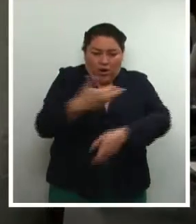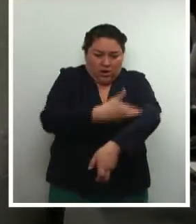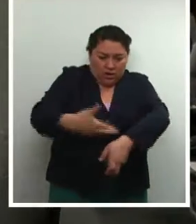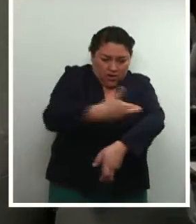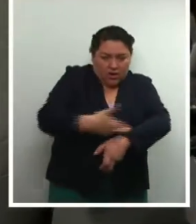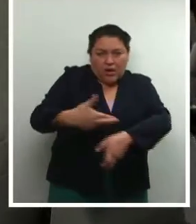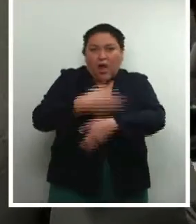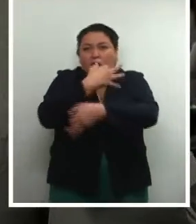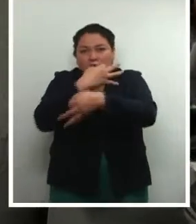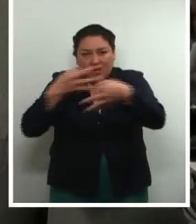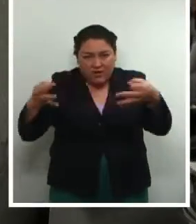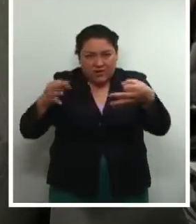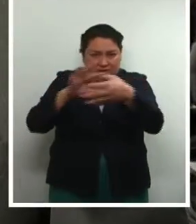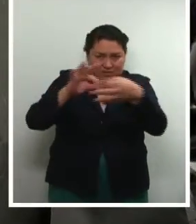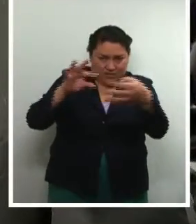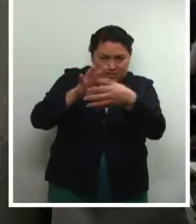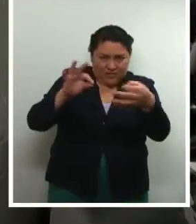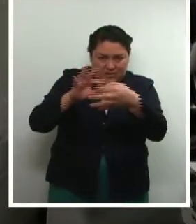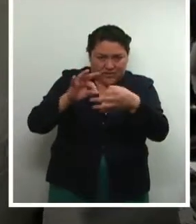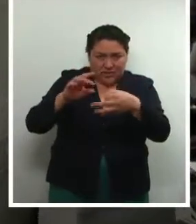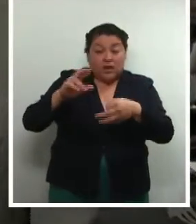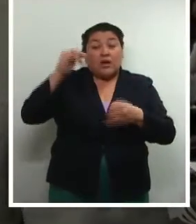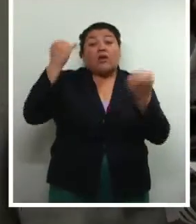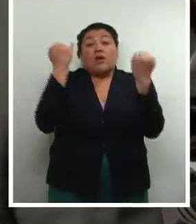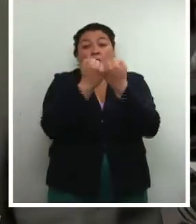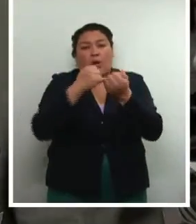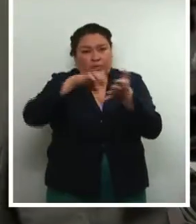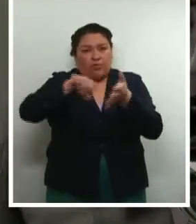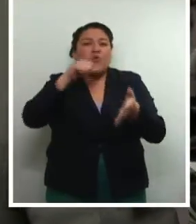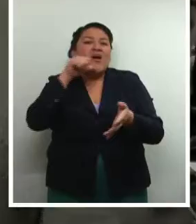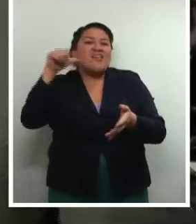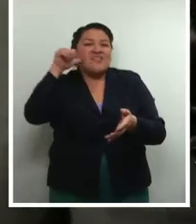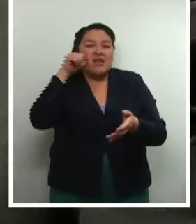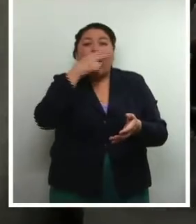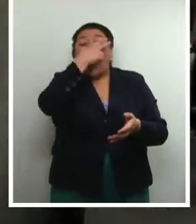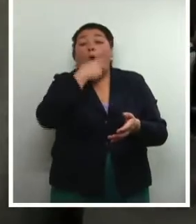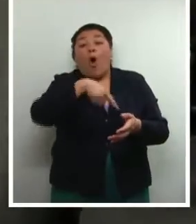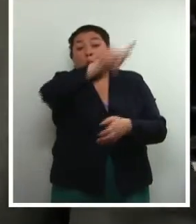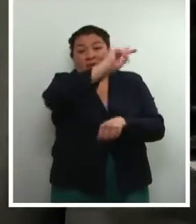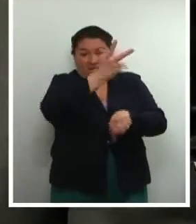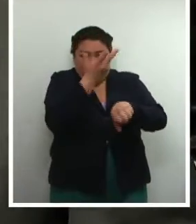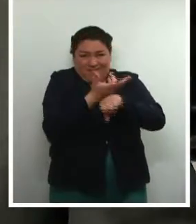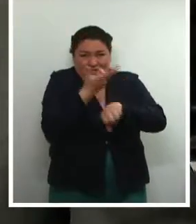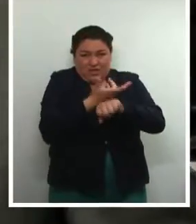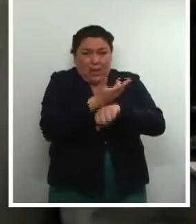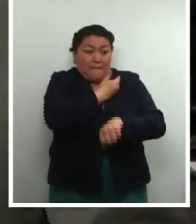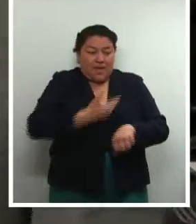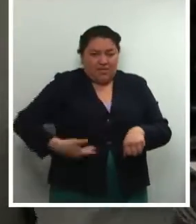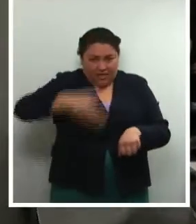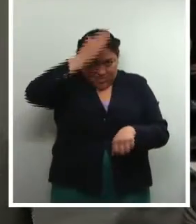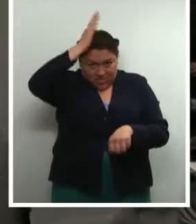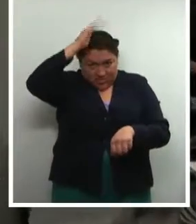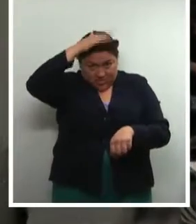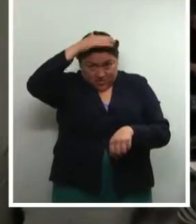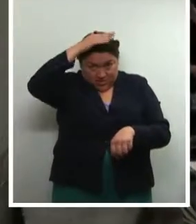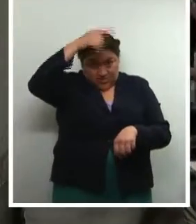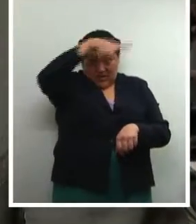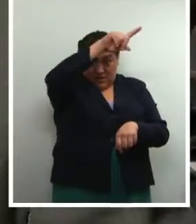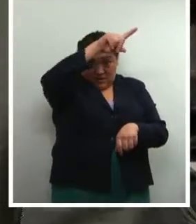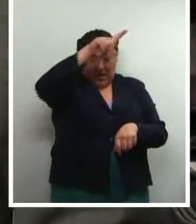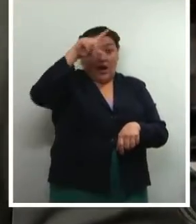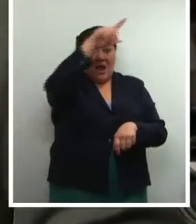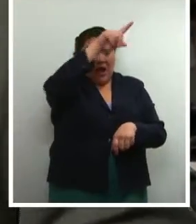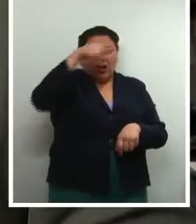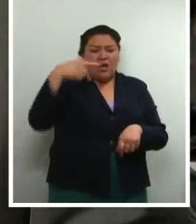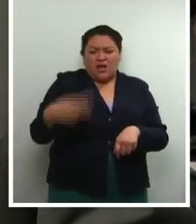las declaraciones del presidente de los Estados Unidos de América, Donald Trump. Se llevó a cabo también un intercambio de